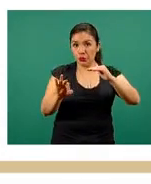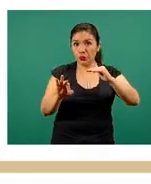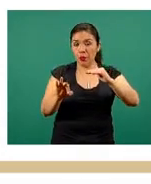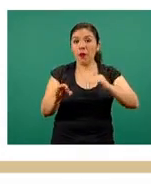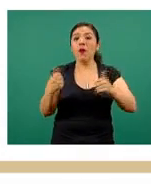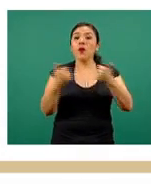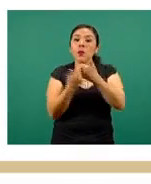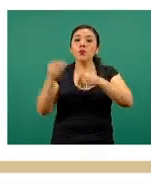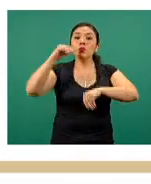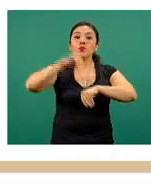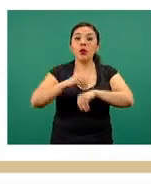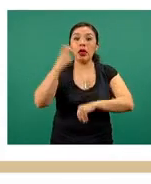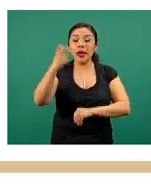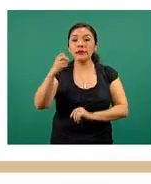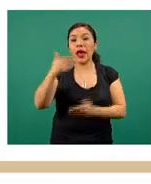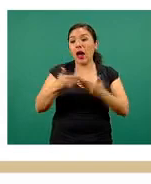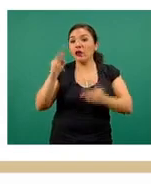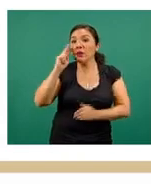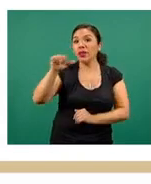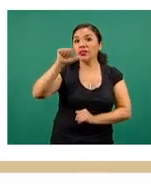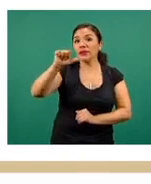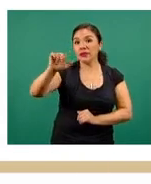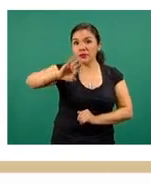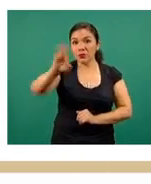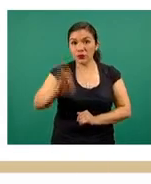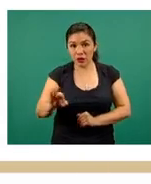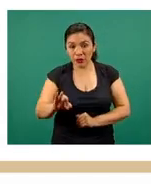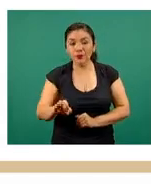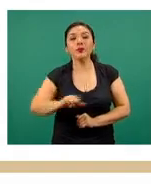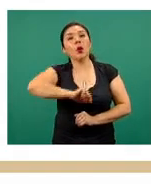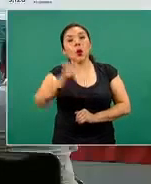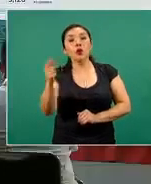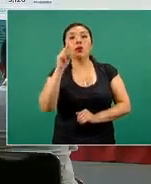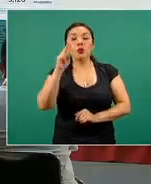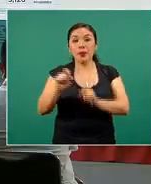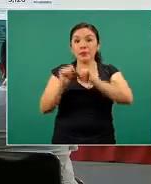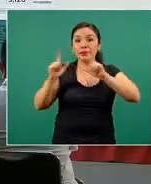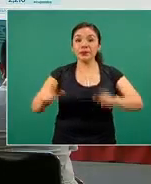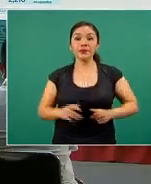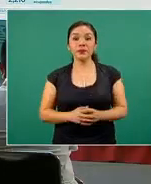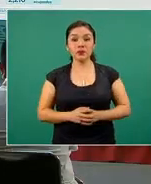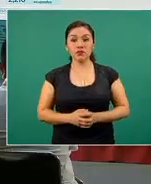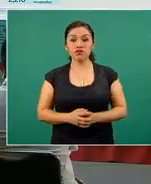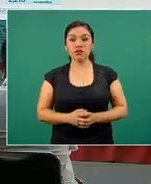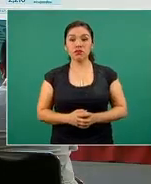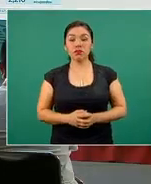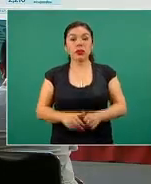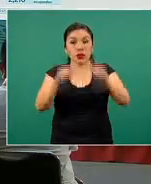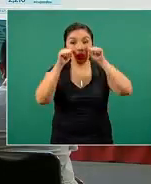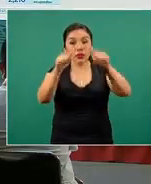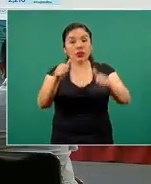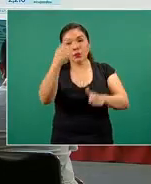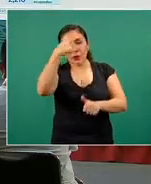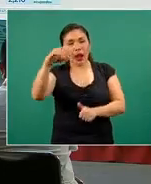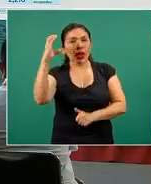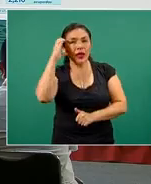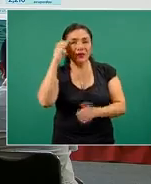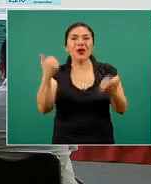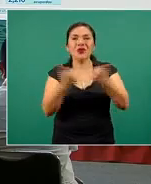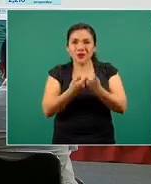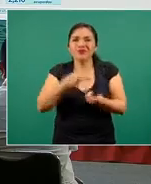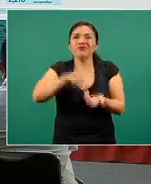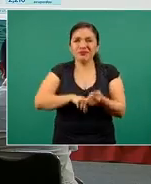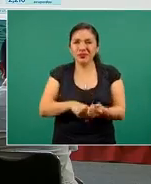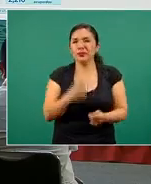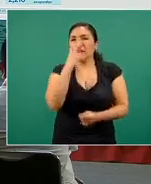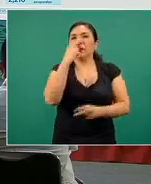lo coloca al indicador en 16%, y si vemos la siguiente diapositiva, enfocamos en camas con ventilador,